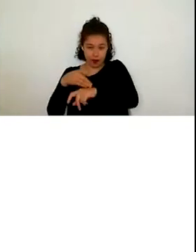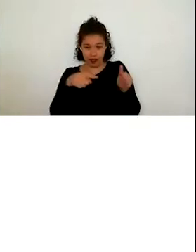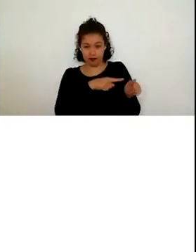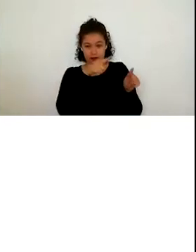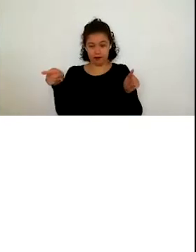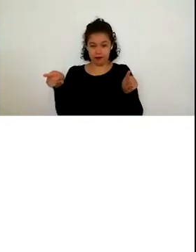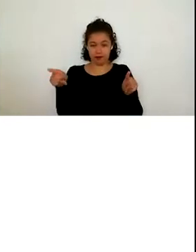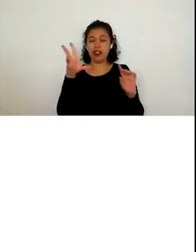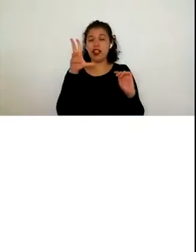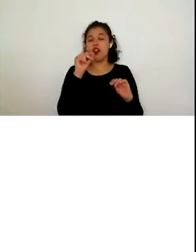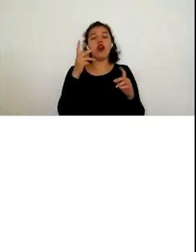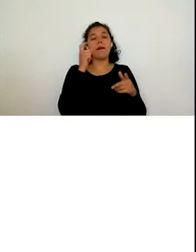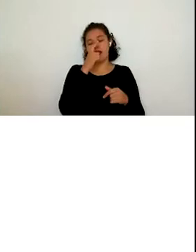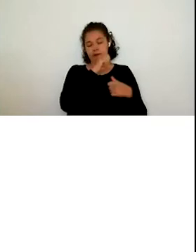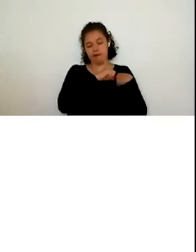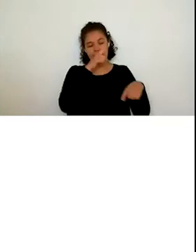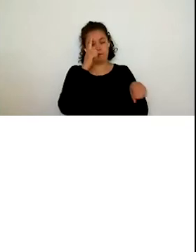otra